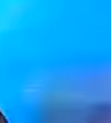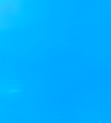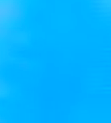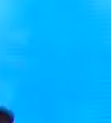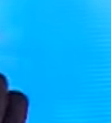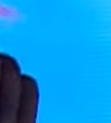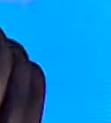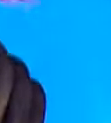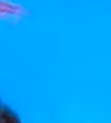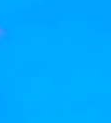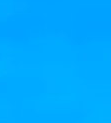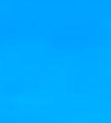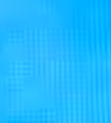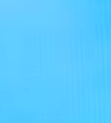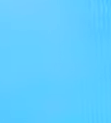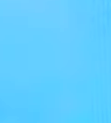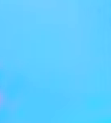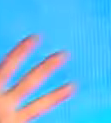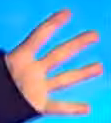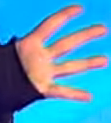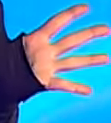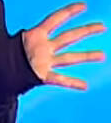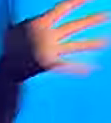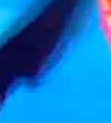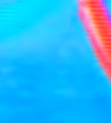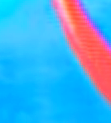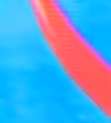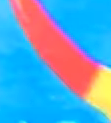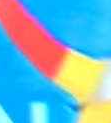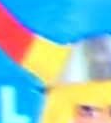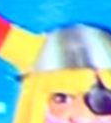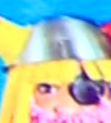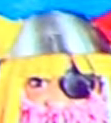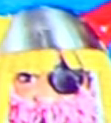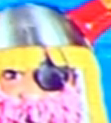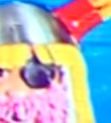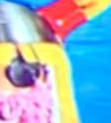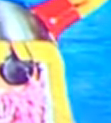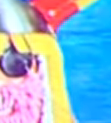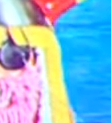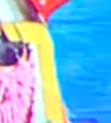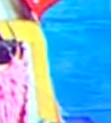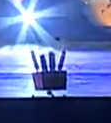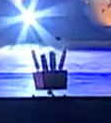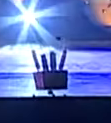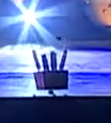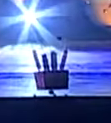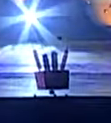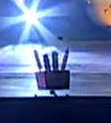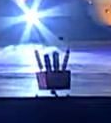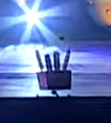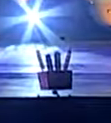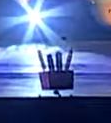Intromisión, dime qué hay que hacer para dar y no ser parte y también juez.